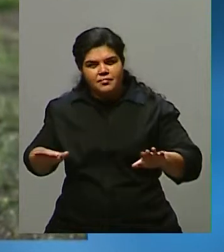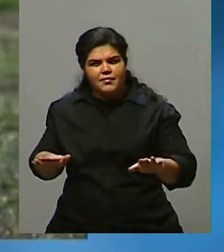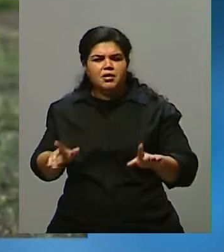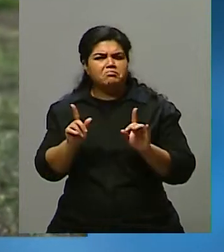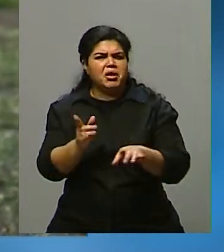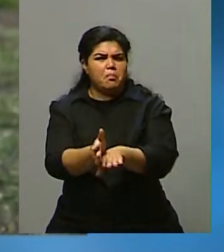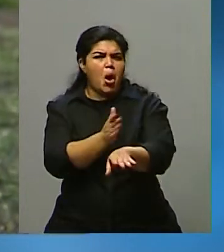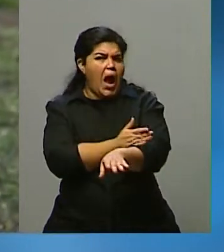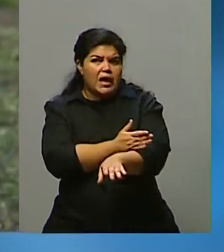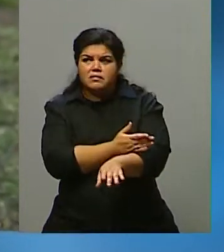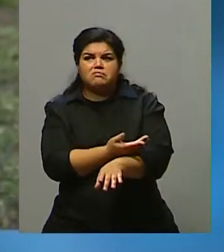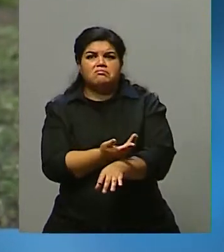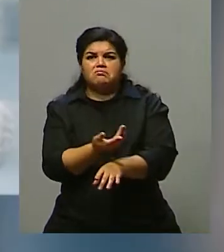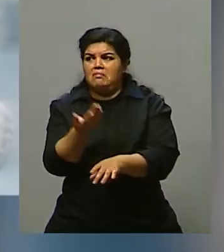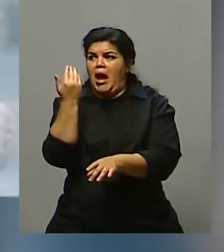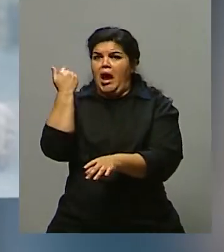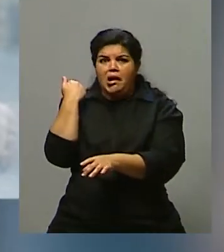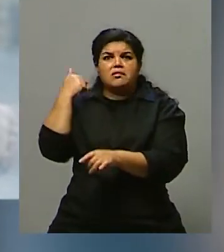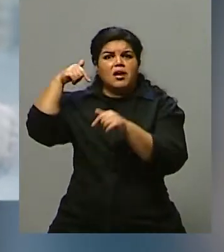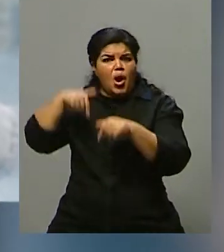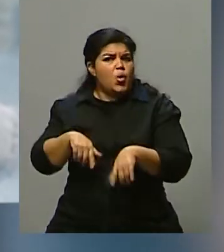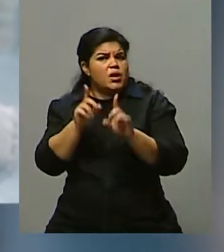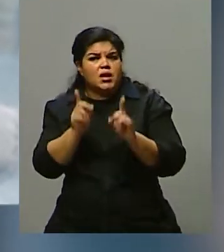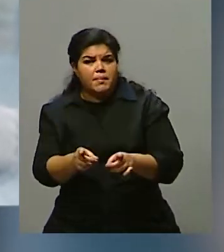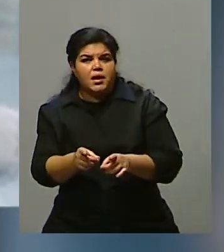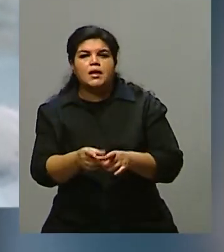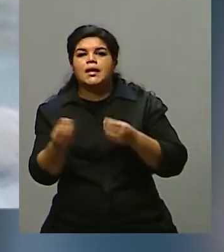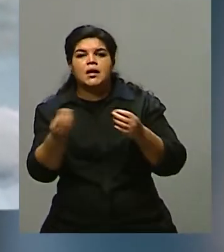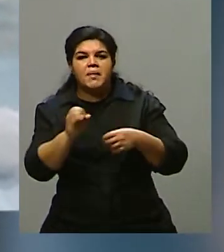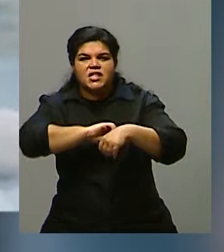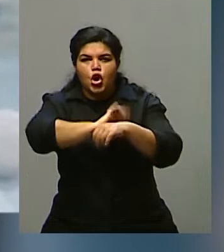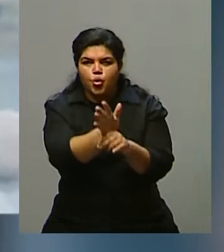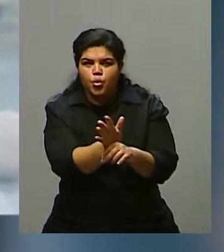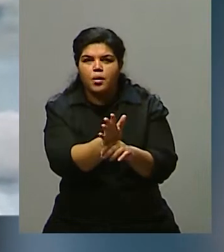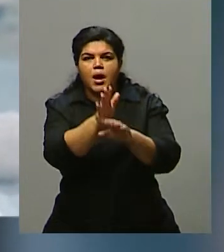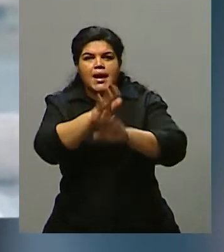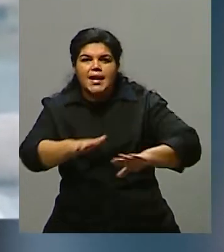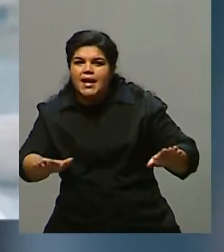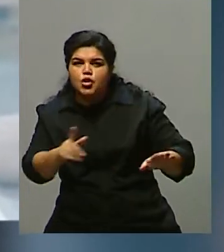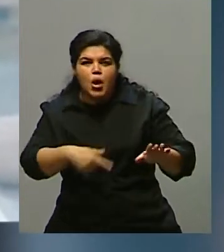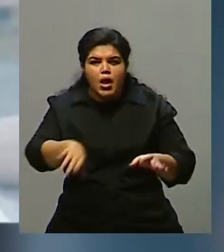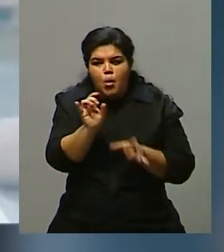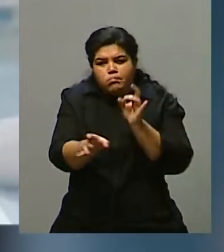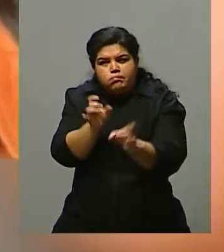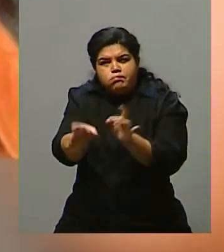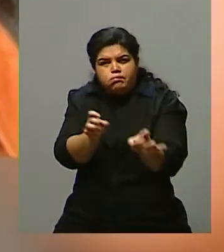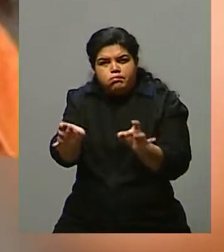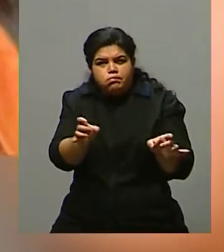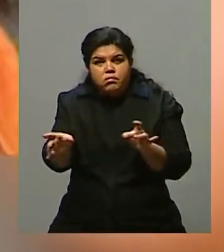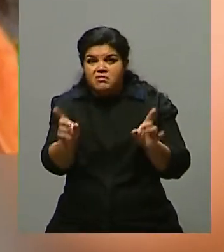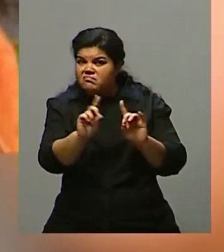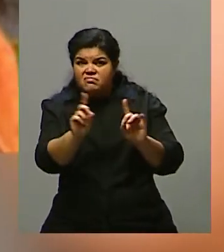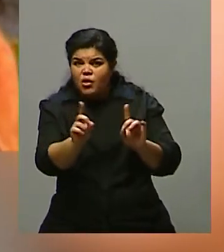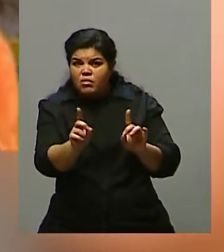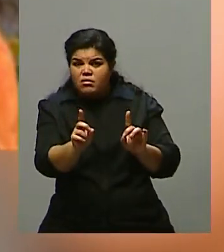se ha seguido diciendo y sigue siendo real, la enfermedad por coronavirus no impactó en los sistemas de salud de pediatría, ¿sí? Claro. Y sí, por ejemplo, ahora